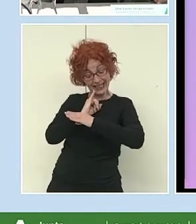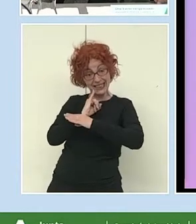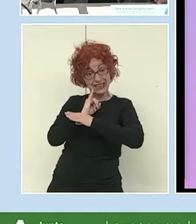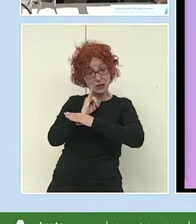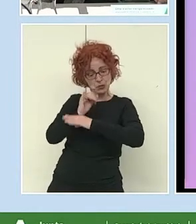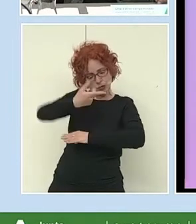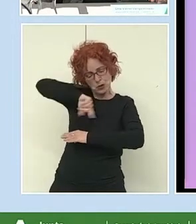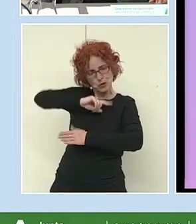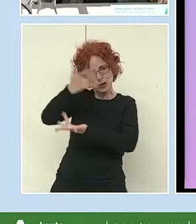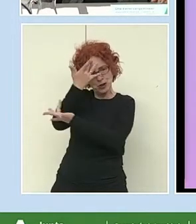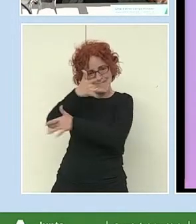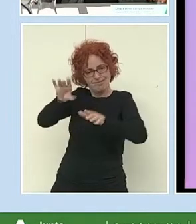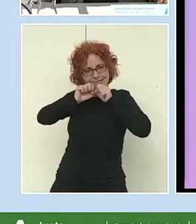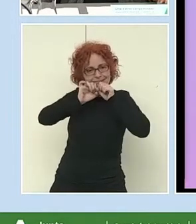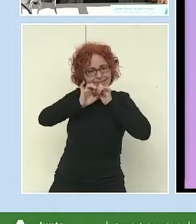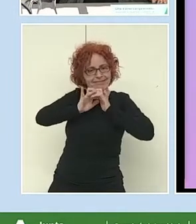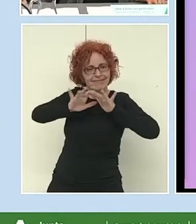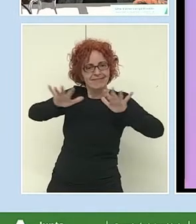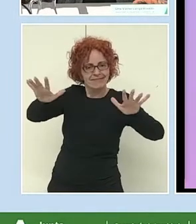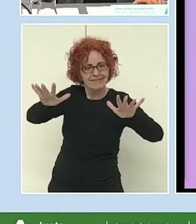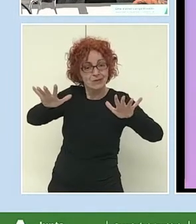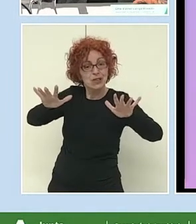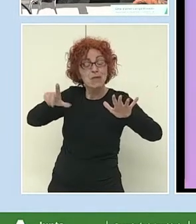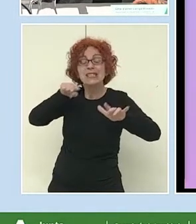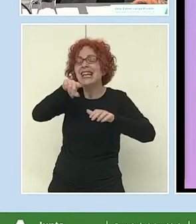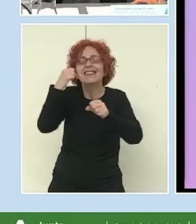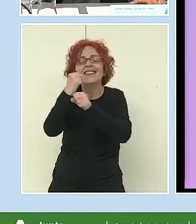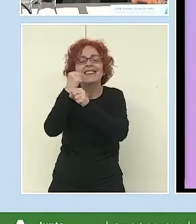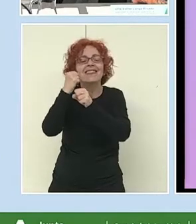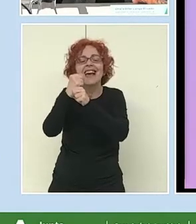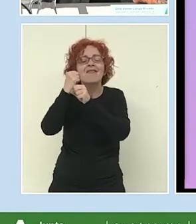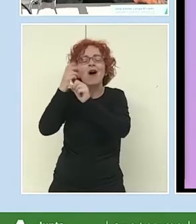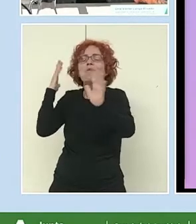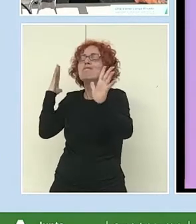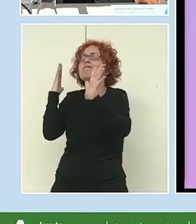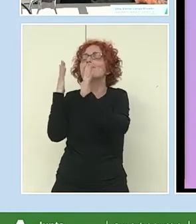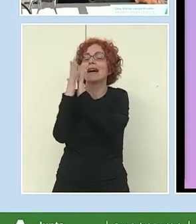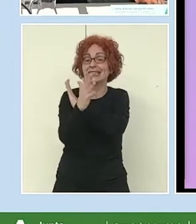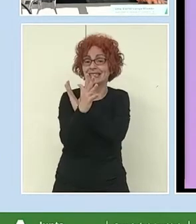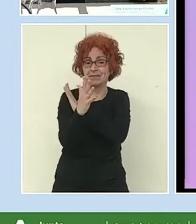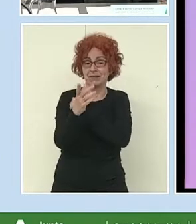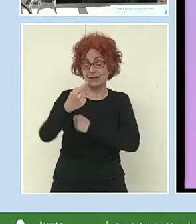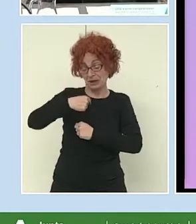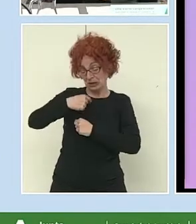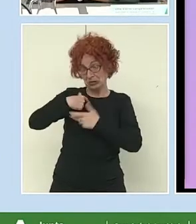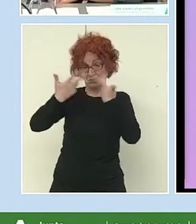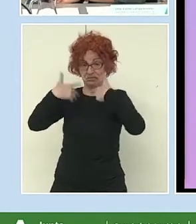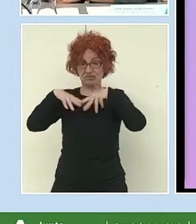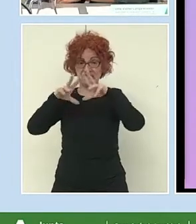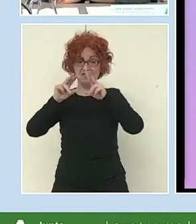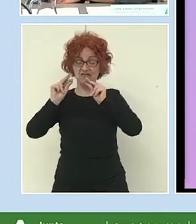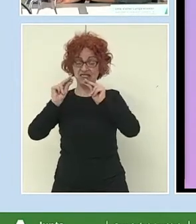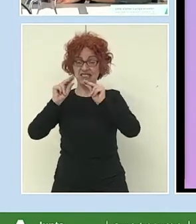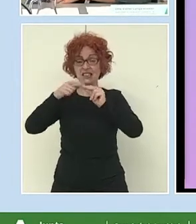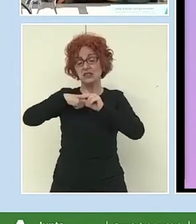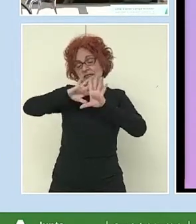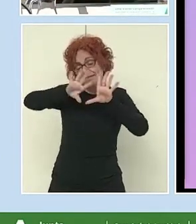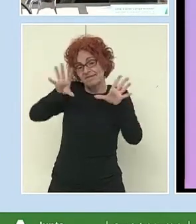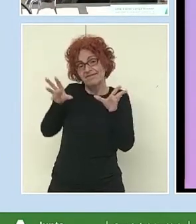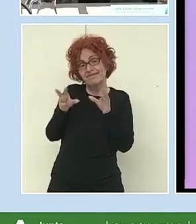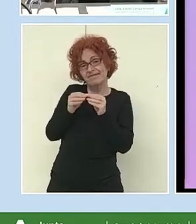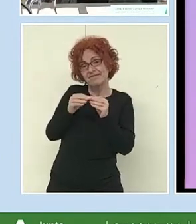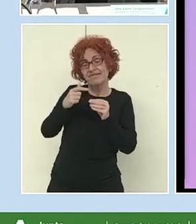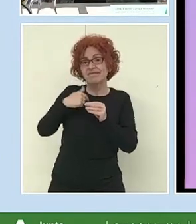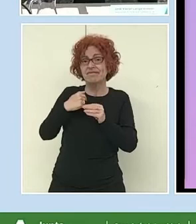toda su vida profesional. Ya para terminar, me gustaría concluir, porque hasta